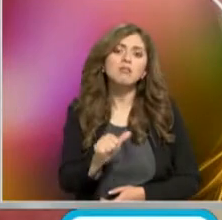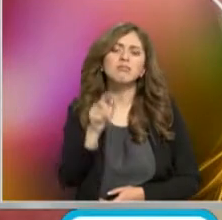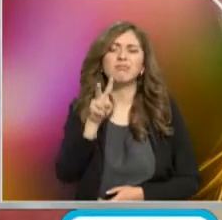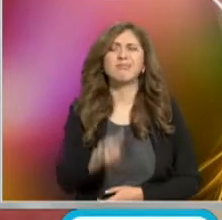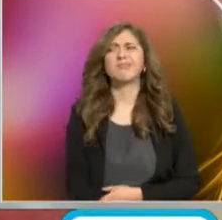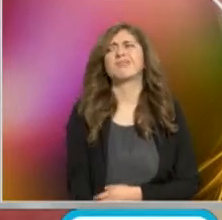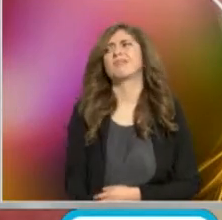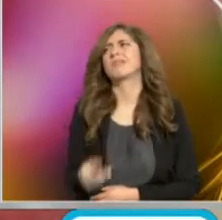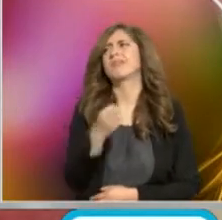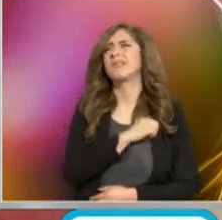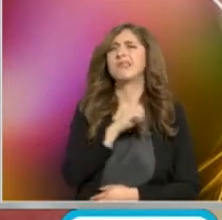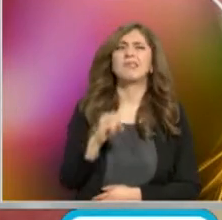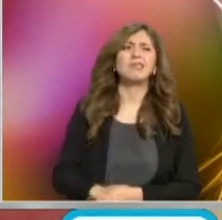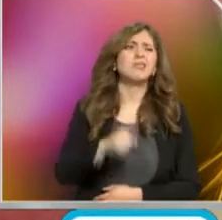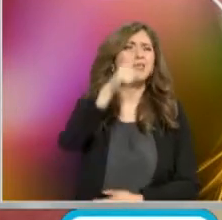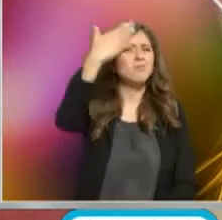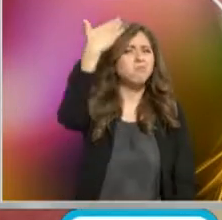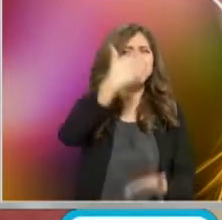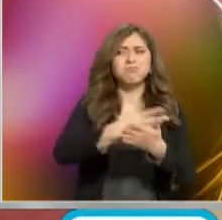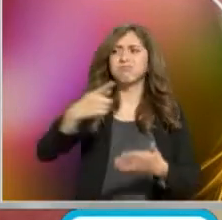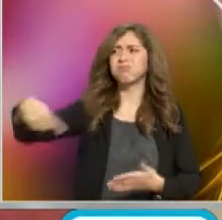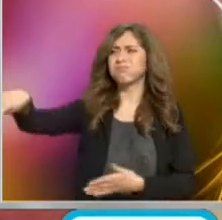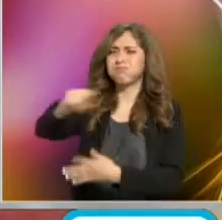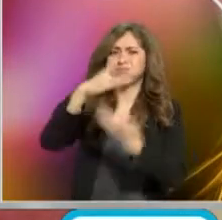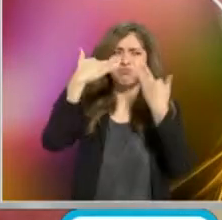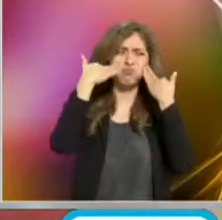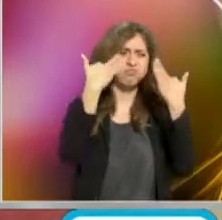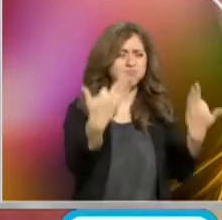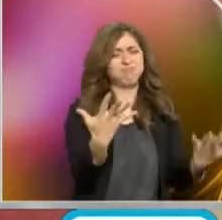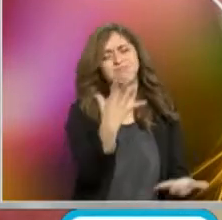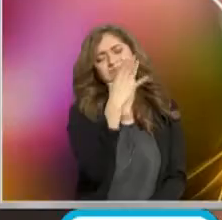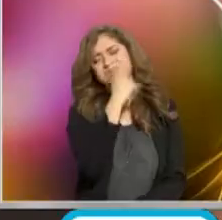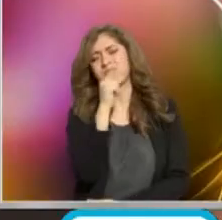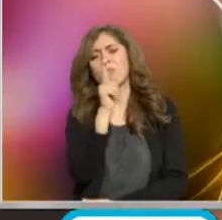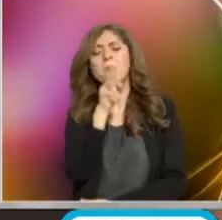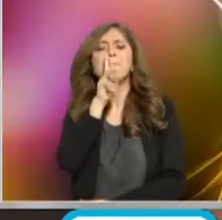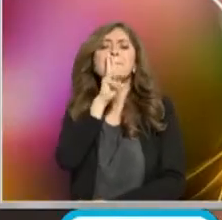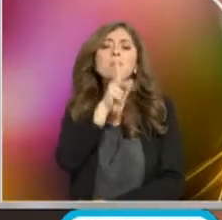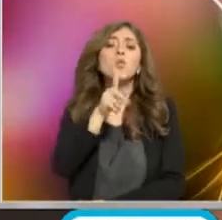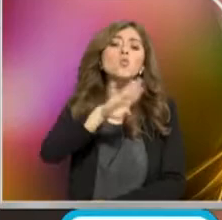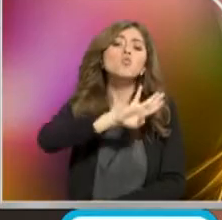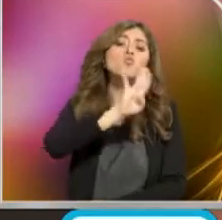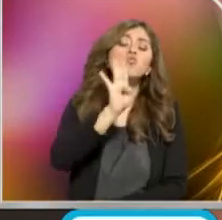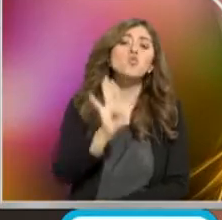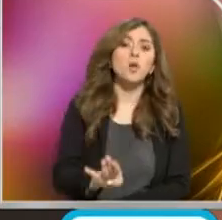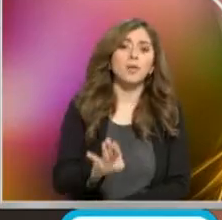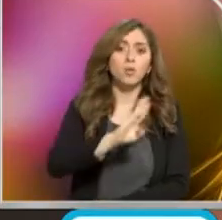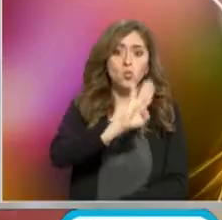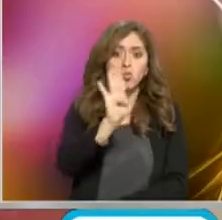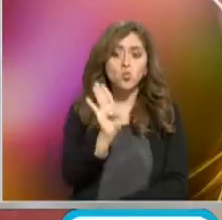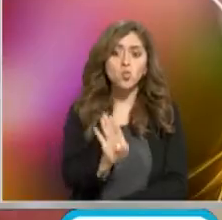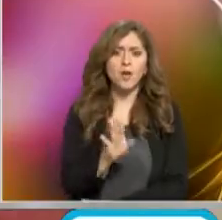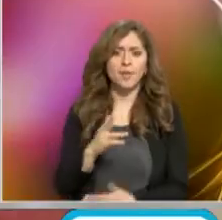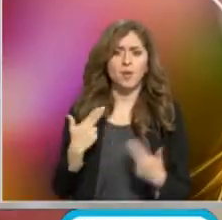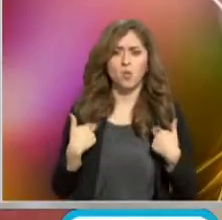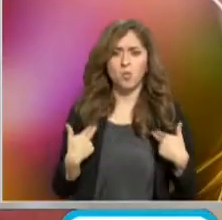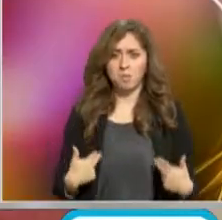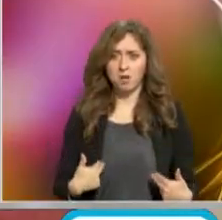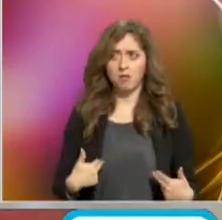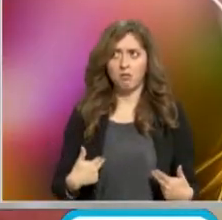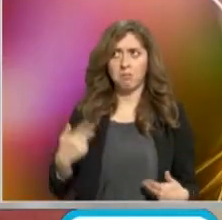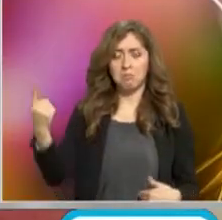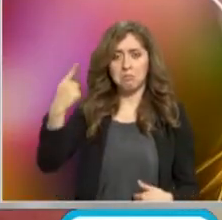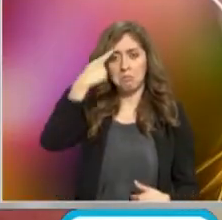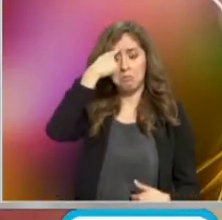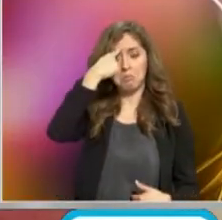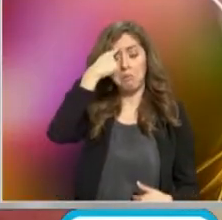las ejecuciones públicas, dijo, vamos a hacer algo más humanitario, si se puede una muerte más humana, pero así lo dijo, ¿no? Y se le